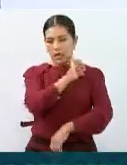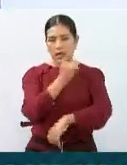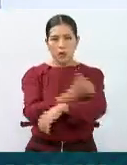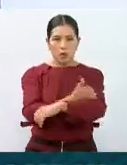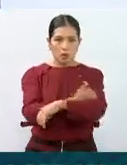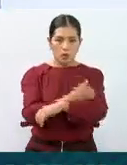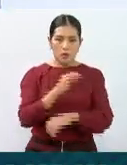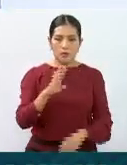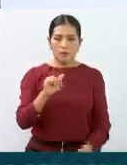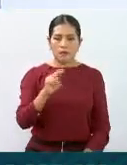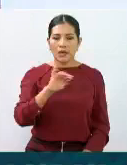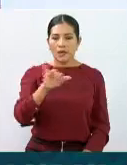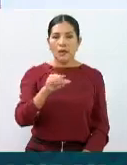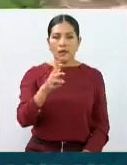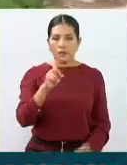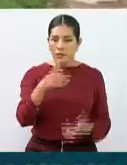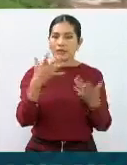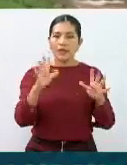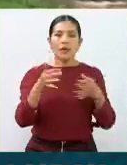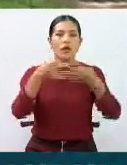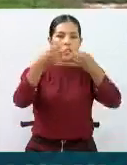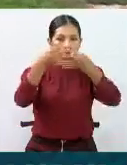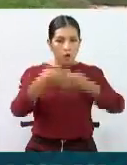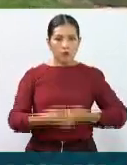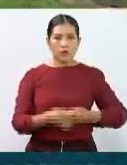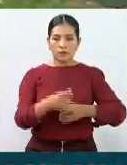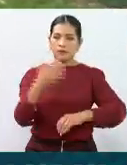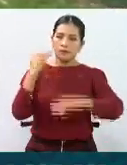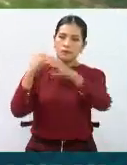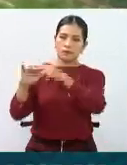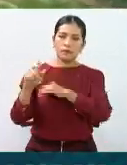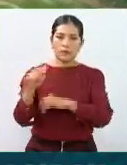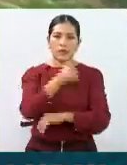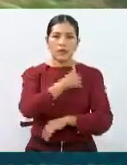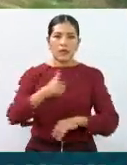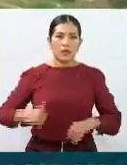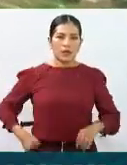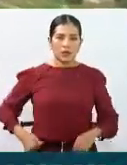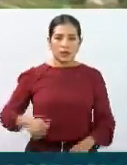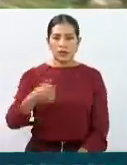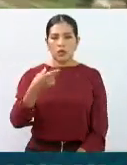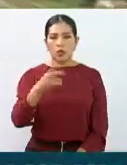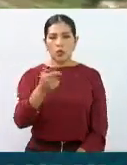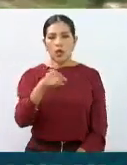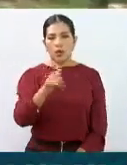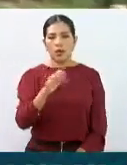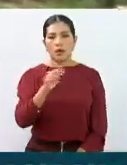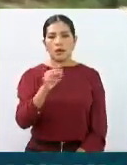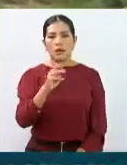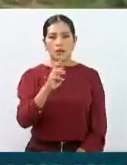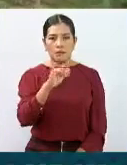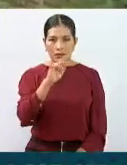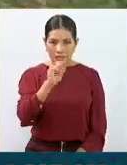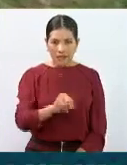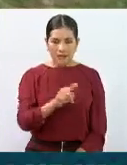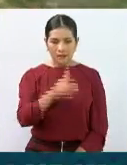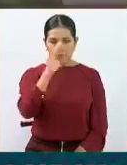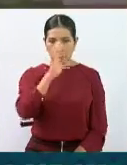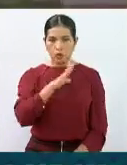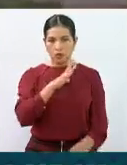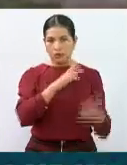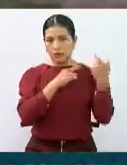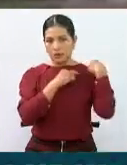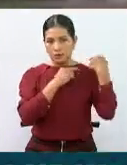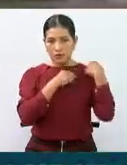oficialmente ha enviado al alcalde de Guayaramerín, al señor Ángel Freddy